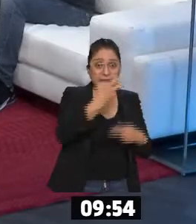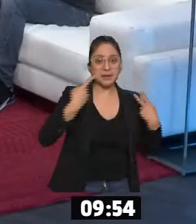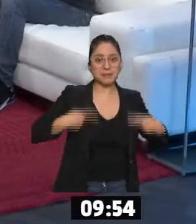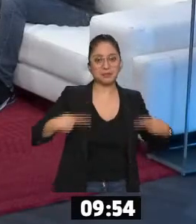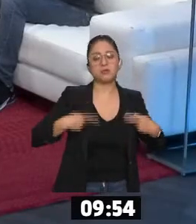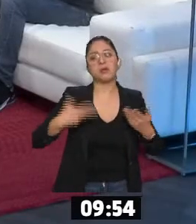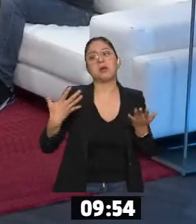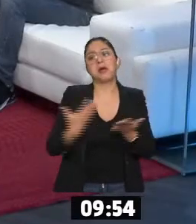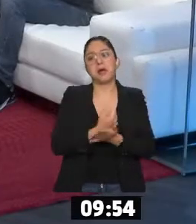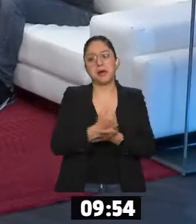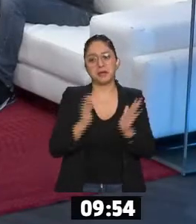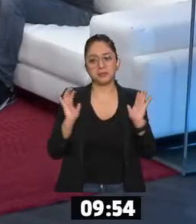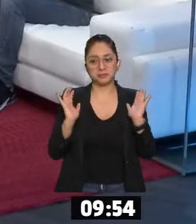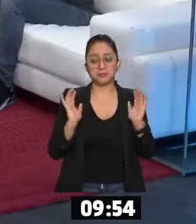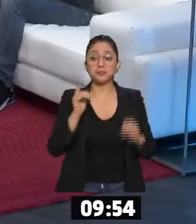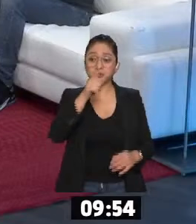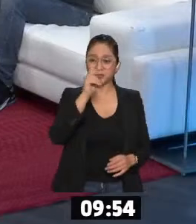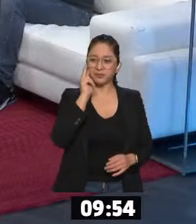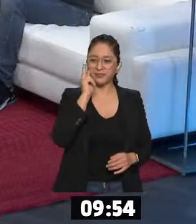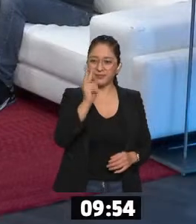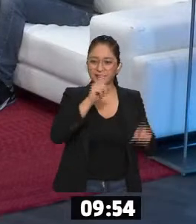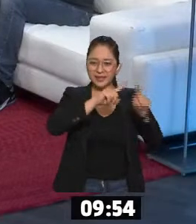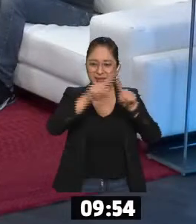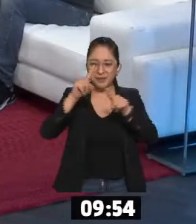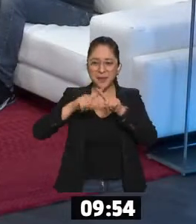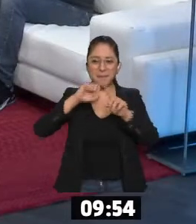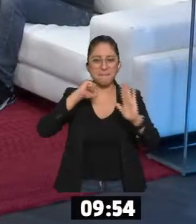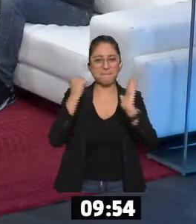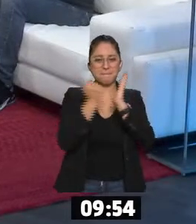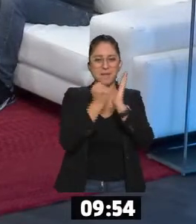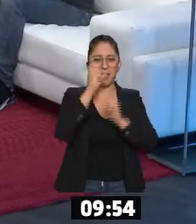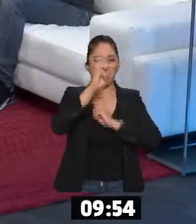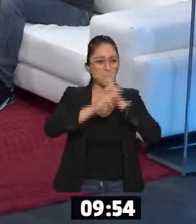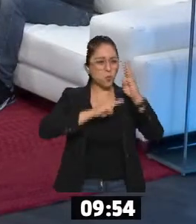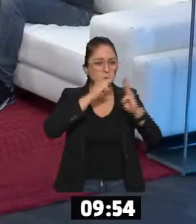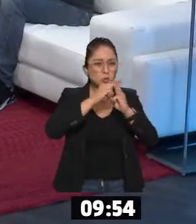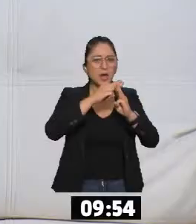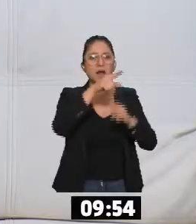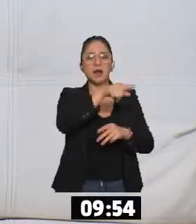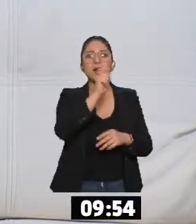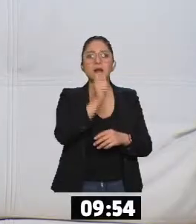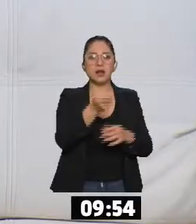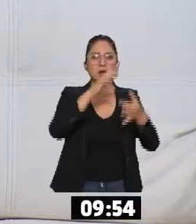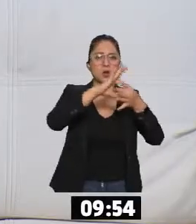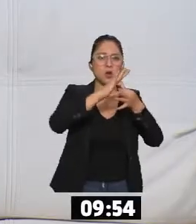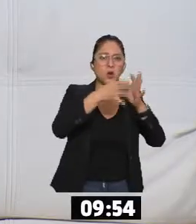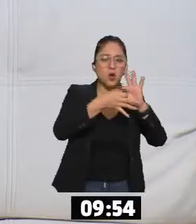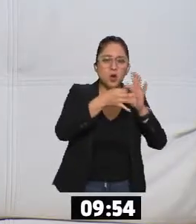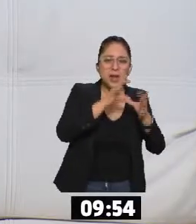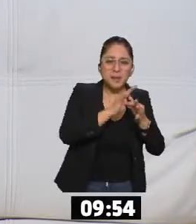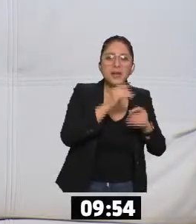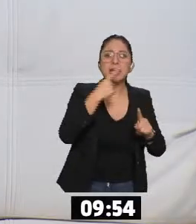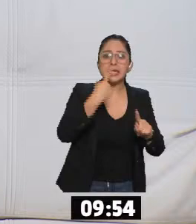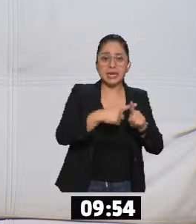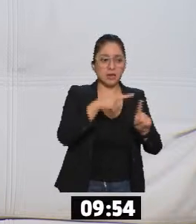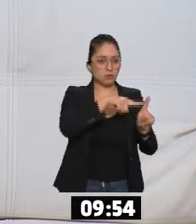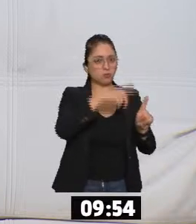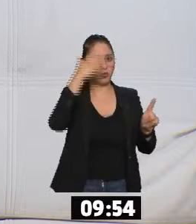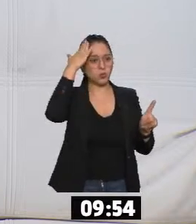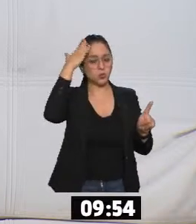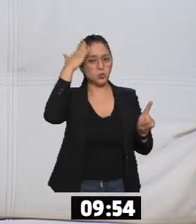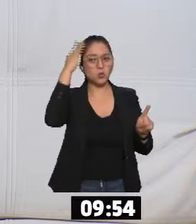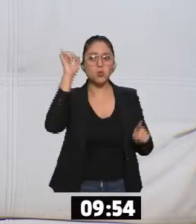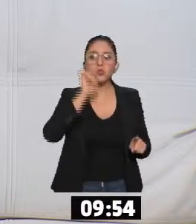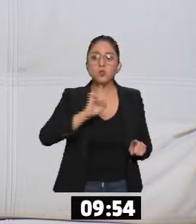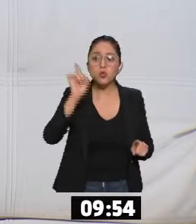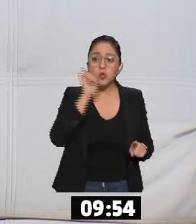es. Ahí veíamos en la imagen, se ven las marcas mundiales que se han roto, son olímpicas, son las mujeres tienen un papel preponderante en